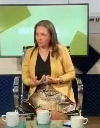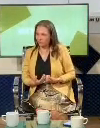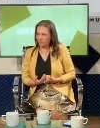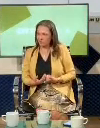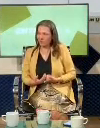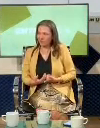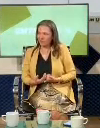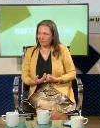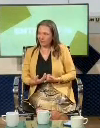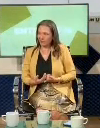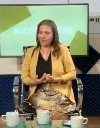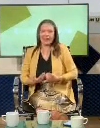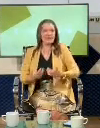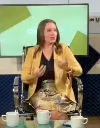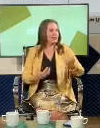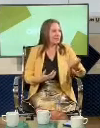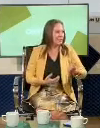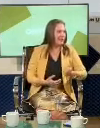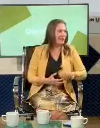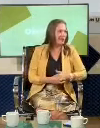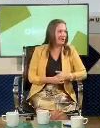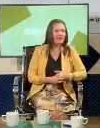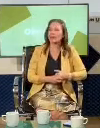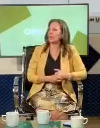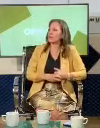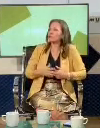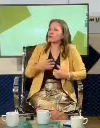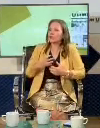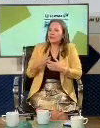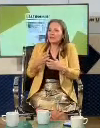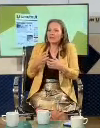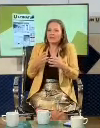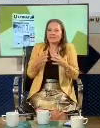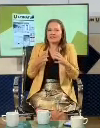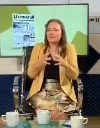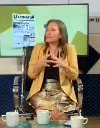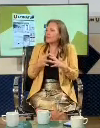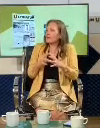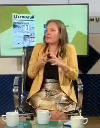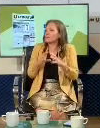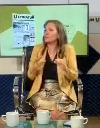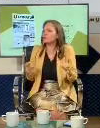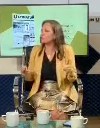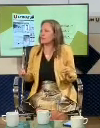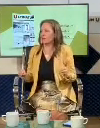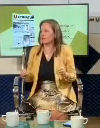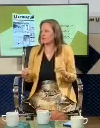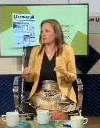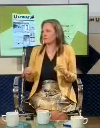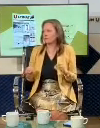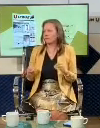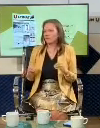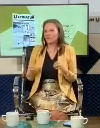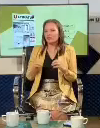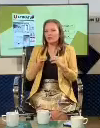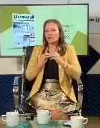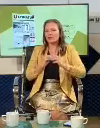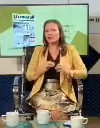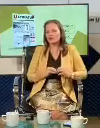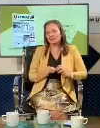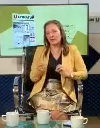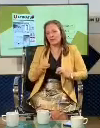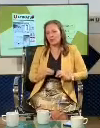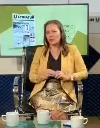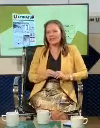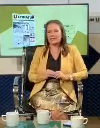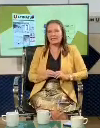abrazo, ¿no? Queremos estar cerca de él, queremos sentir hasta el último aliento.